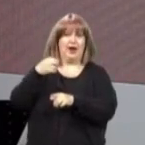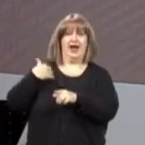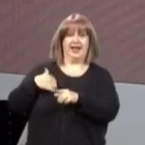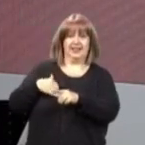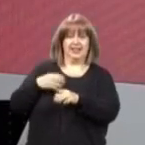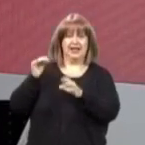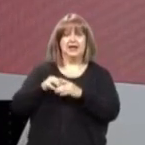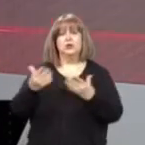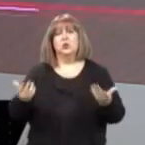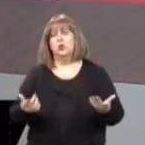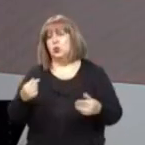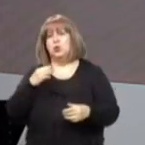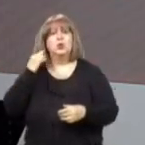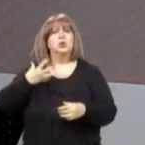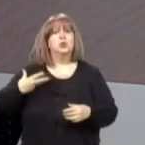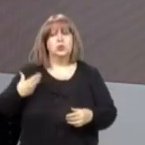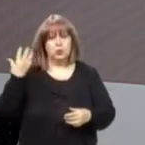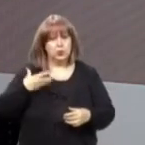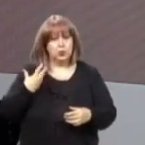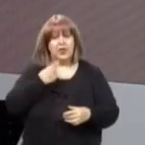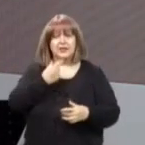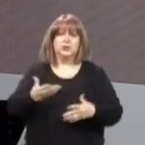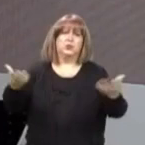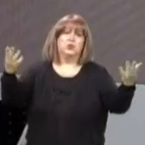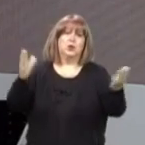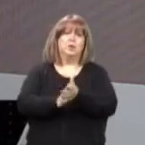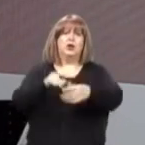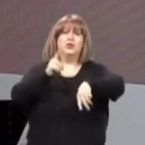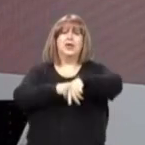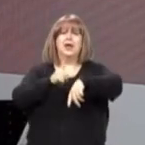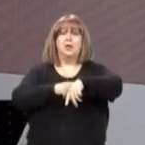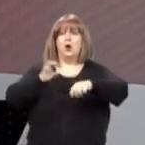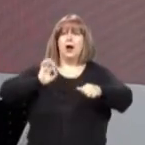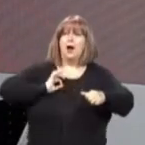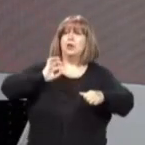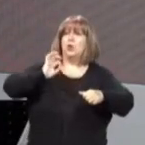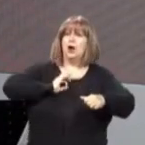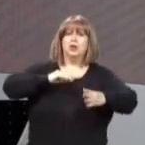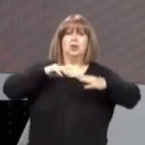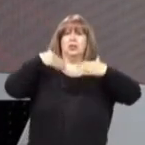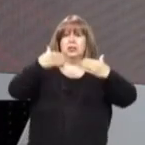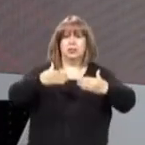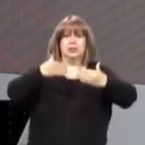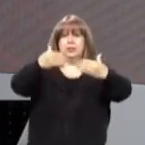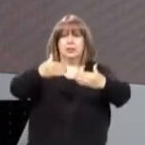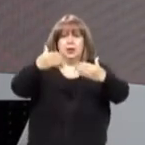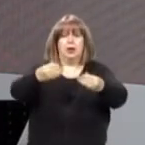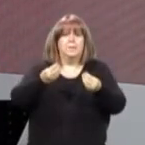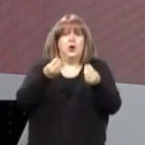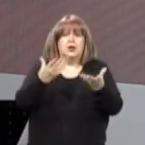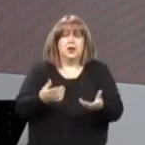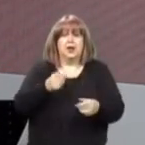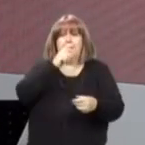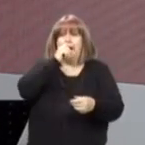tiempo pasó? Claro, probablemente, pero aparte la pagándole permanentemente, digo, gestiones anteriores también. Claro, sí, hablando de todos, Cristina y Macri.